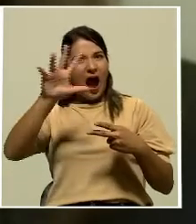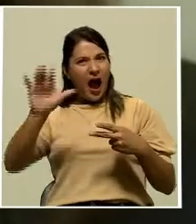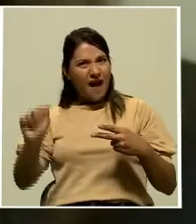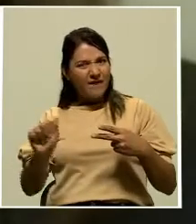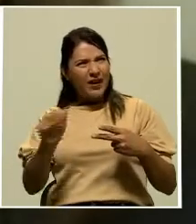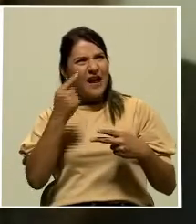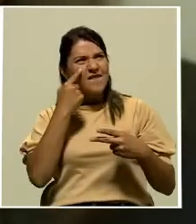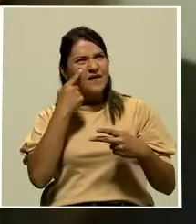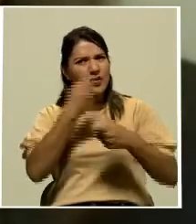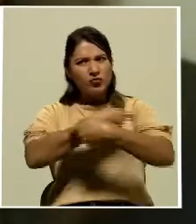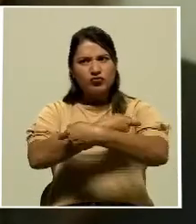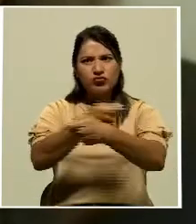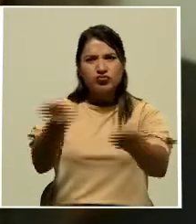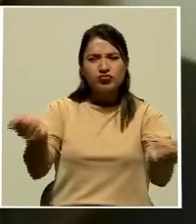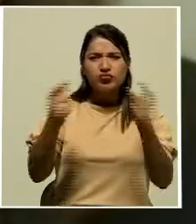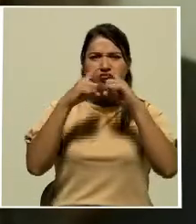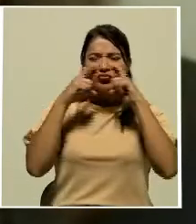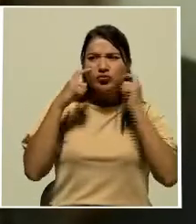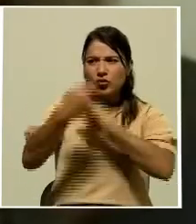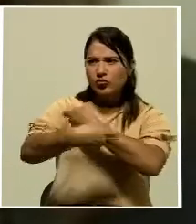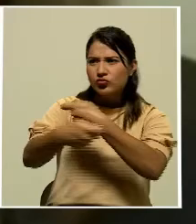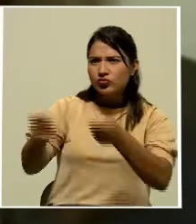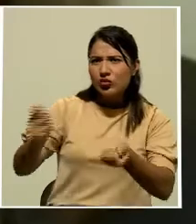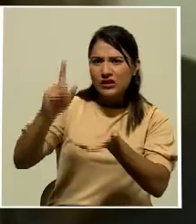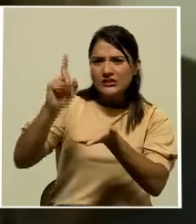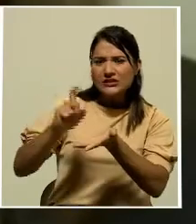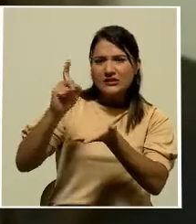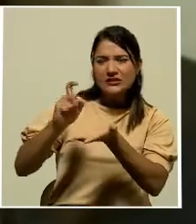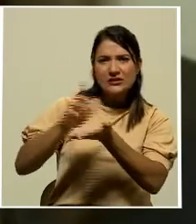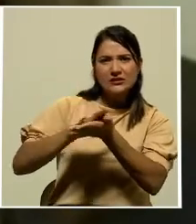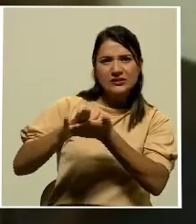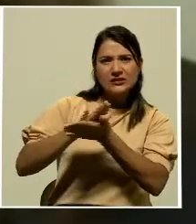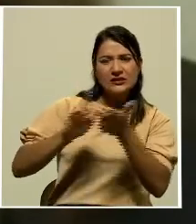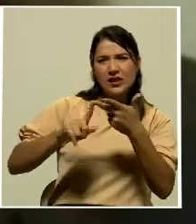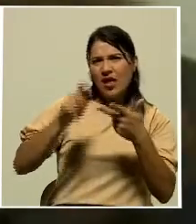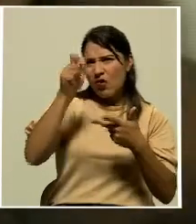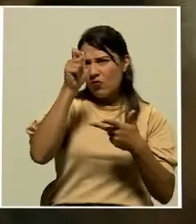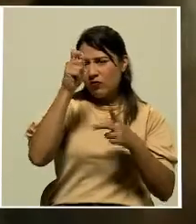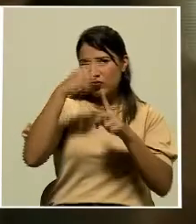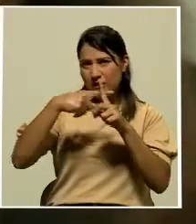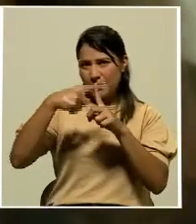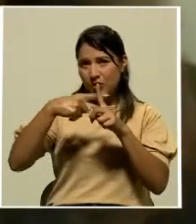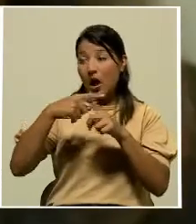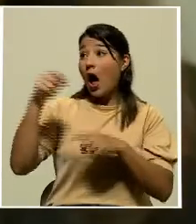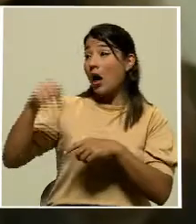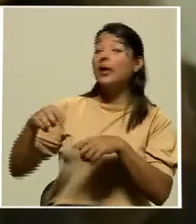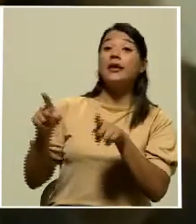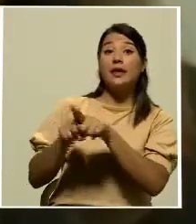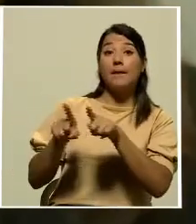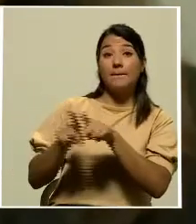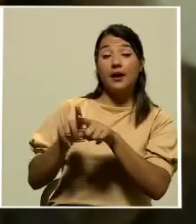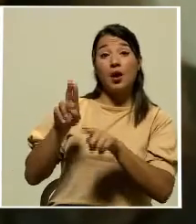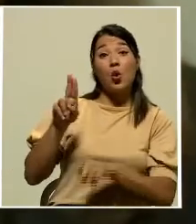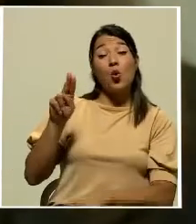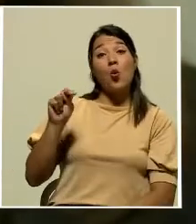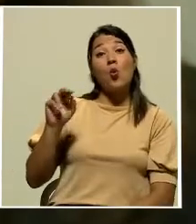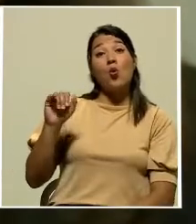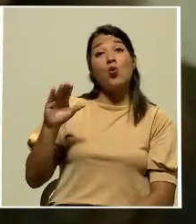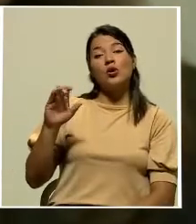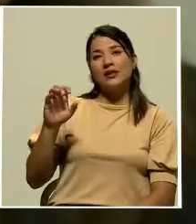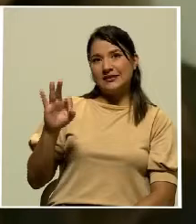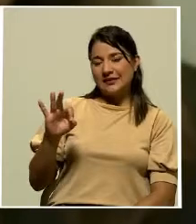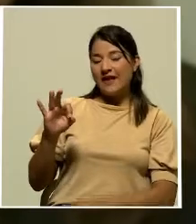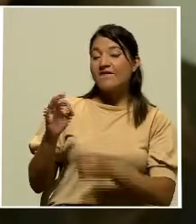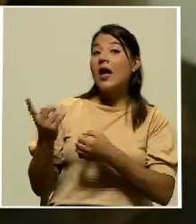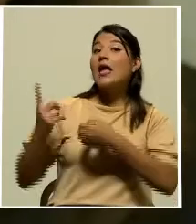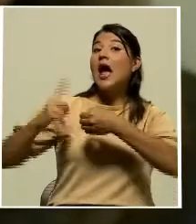desinfectantes, mascarillas e incluso termómetros. E aqui também, aqui o UNICEF, com uma aliança